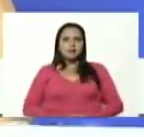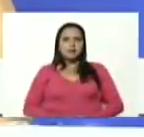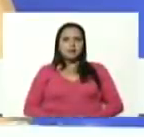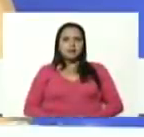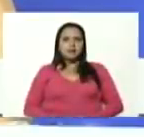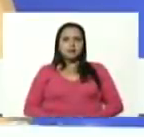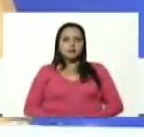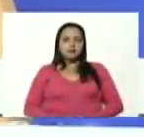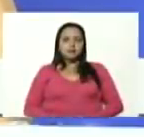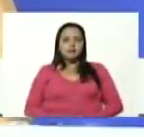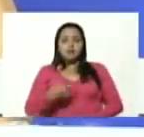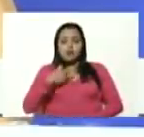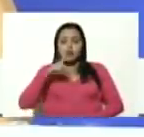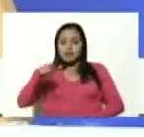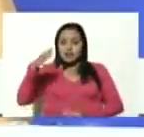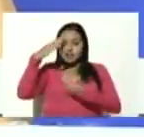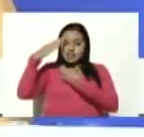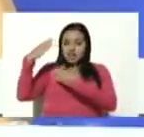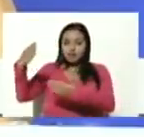el saludo a